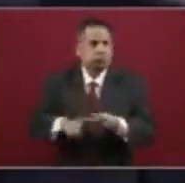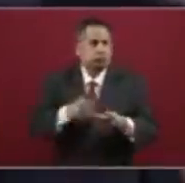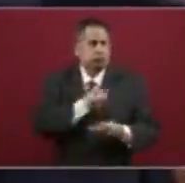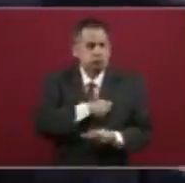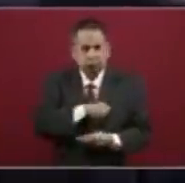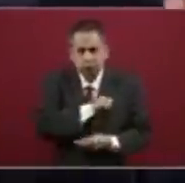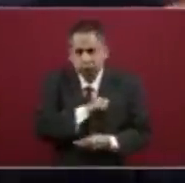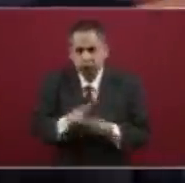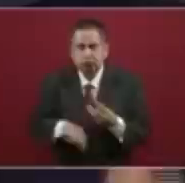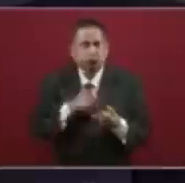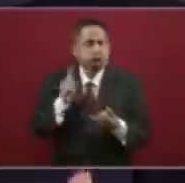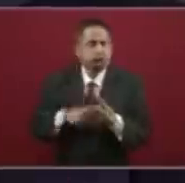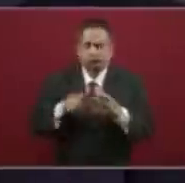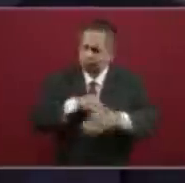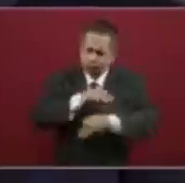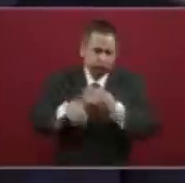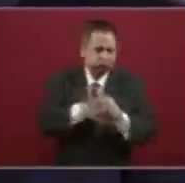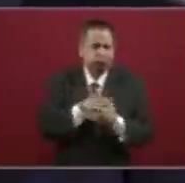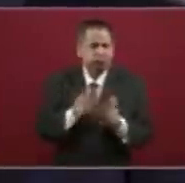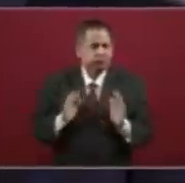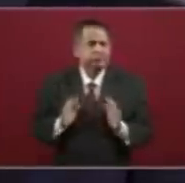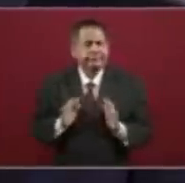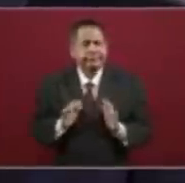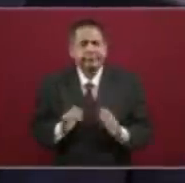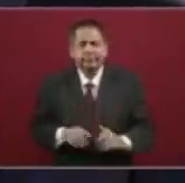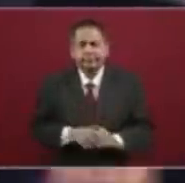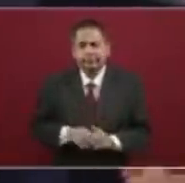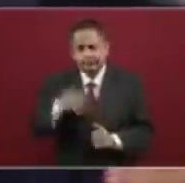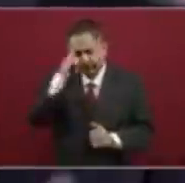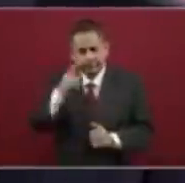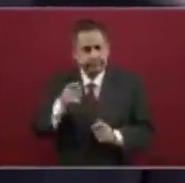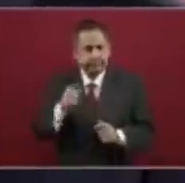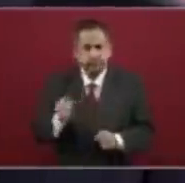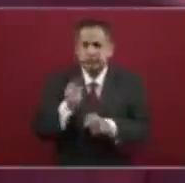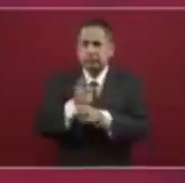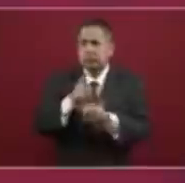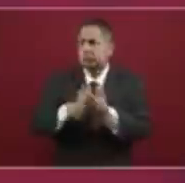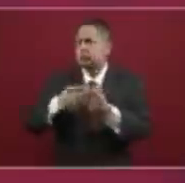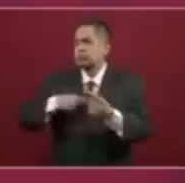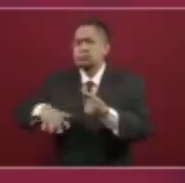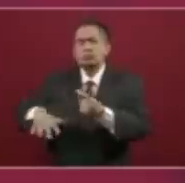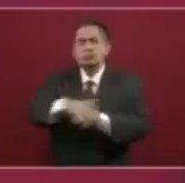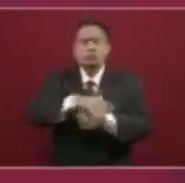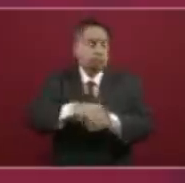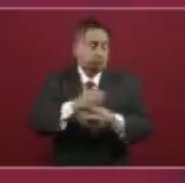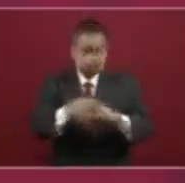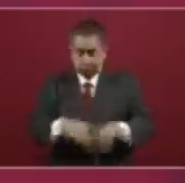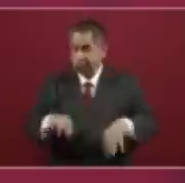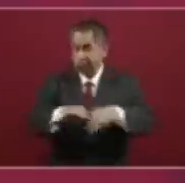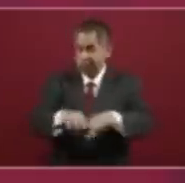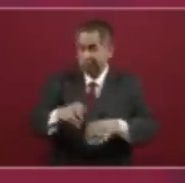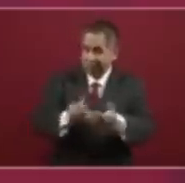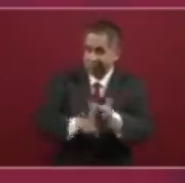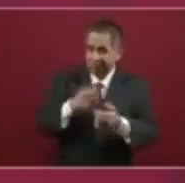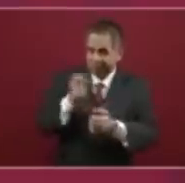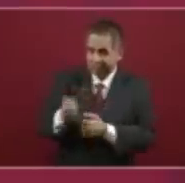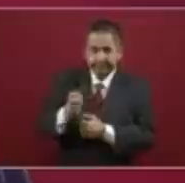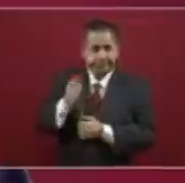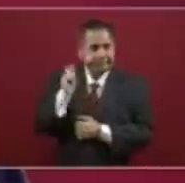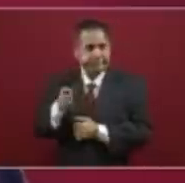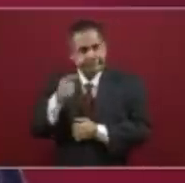salud, para todo, para la seguridad pública. Es muy importante el